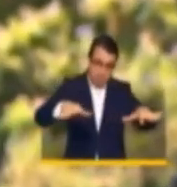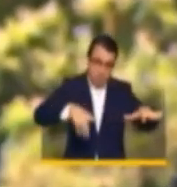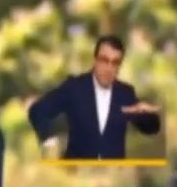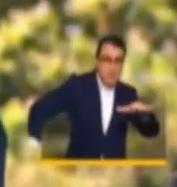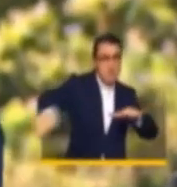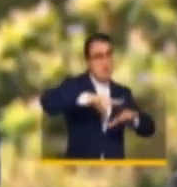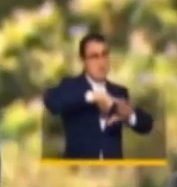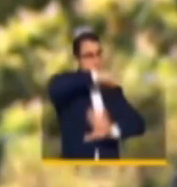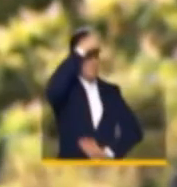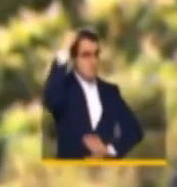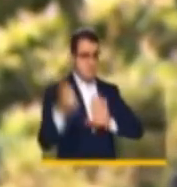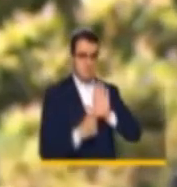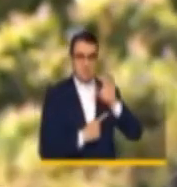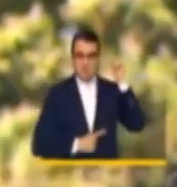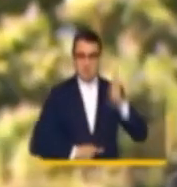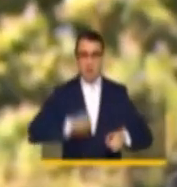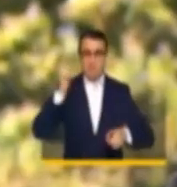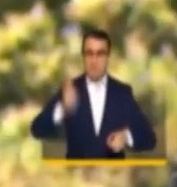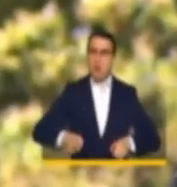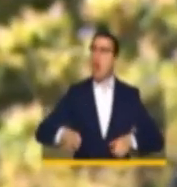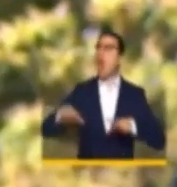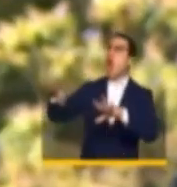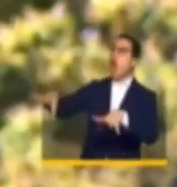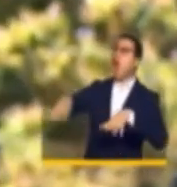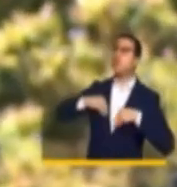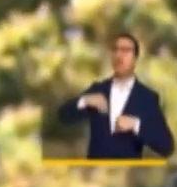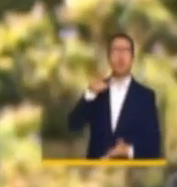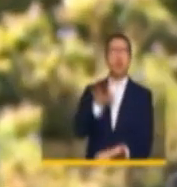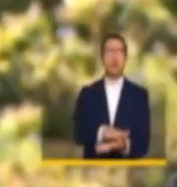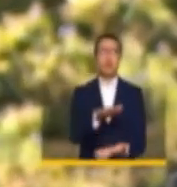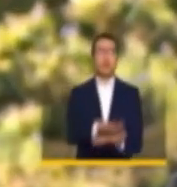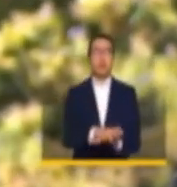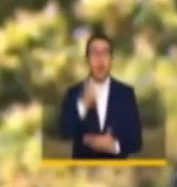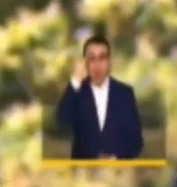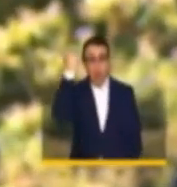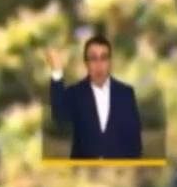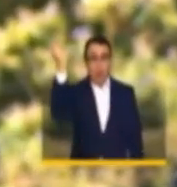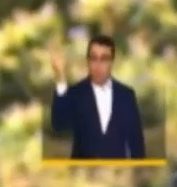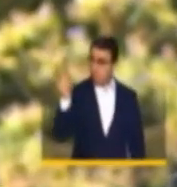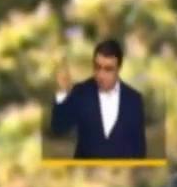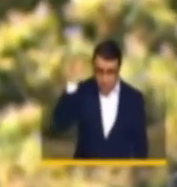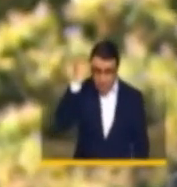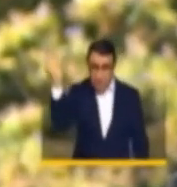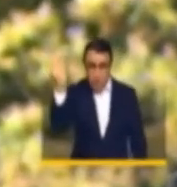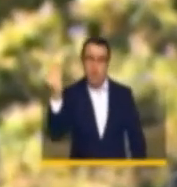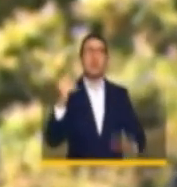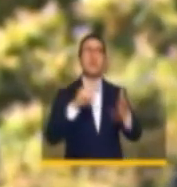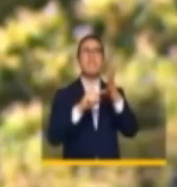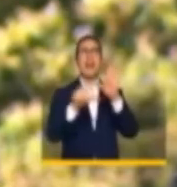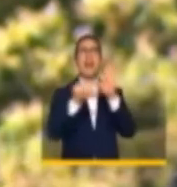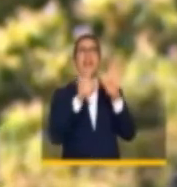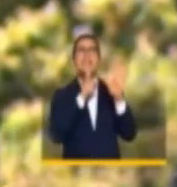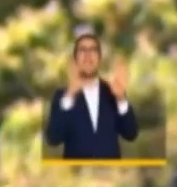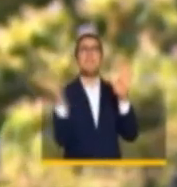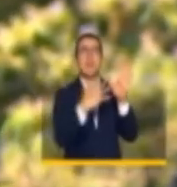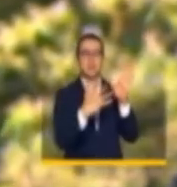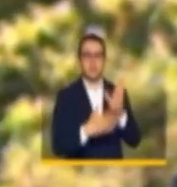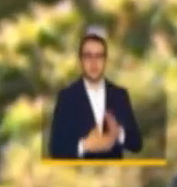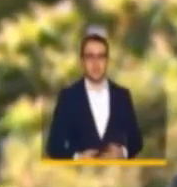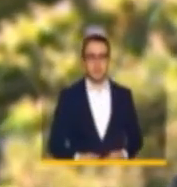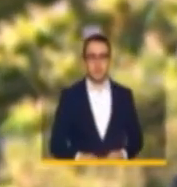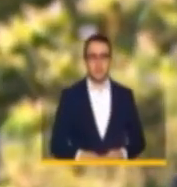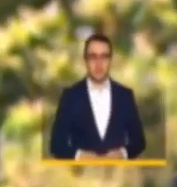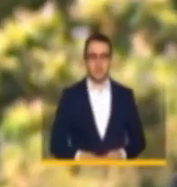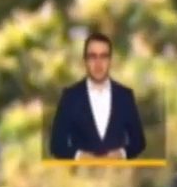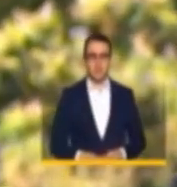derramado sangre en sus guerras internas. Uno de los elementos que creo que es capital, yo diría casi como la piedra